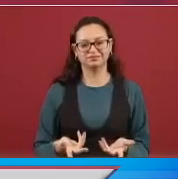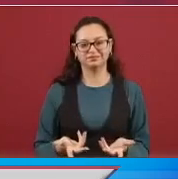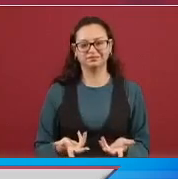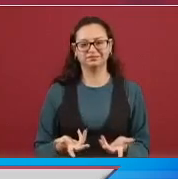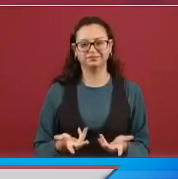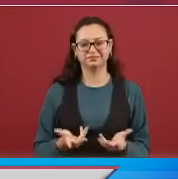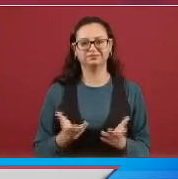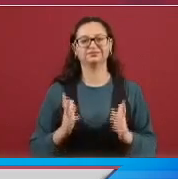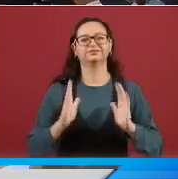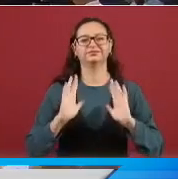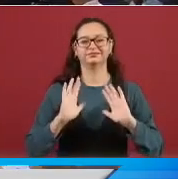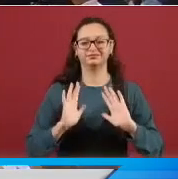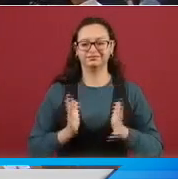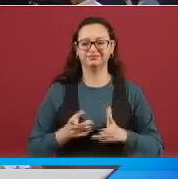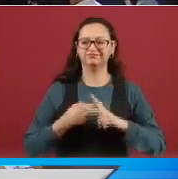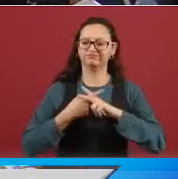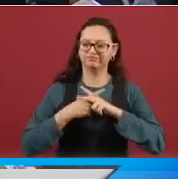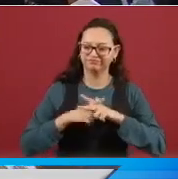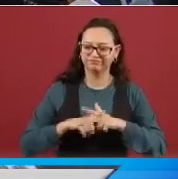están